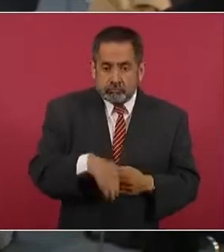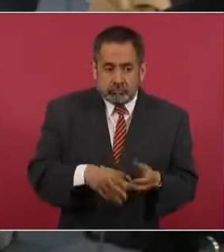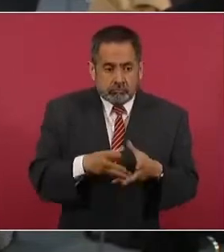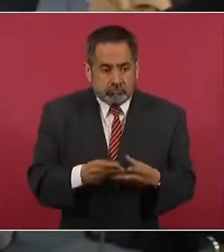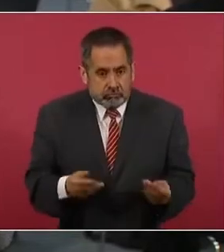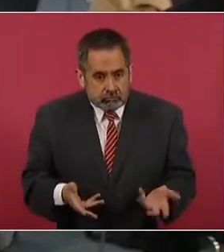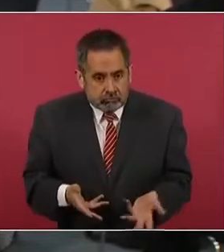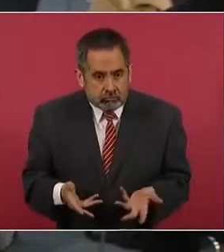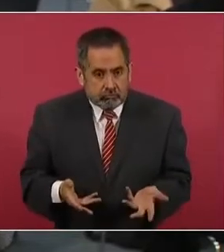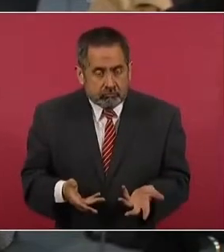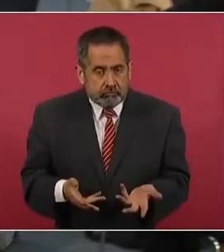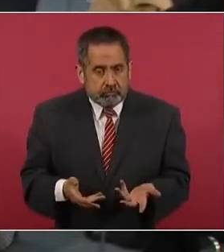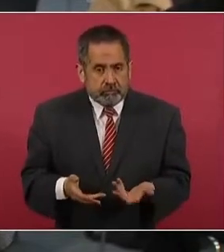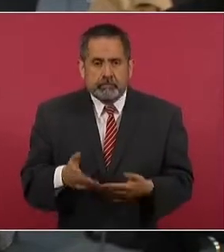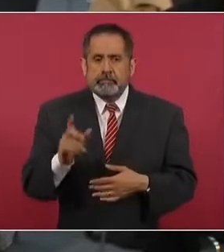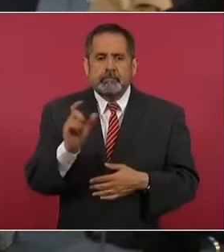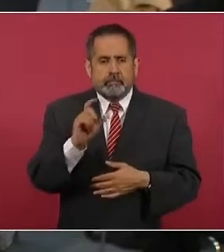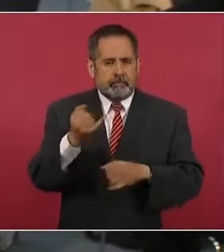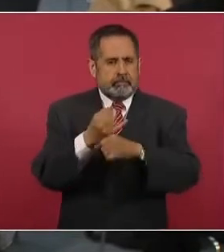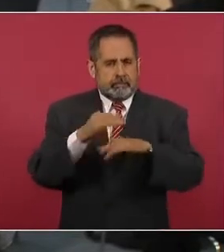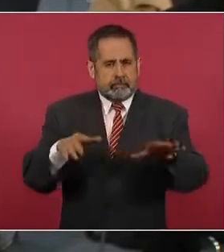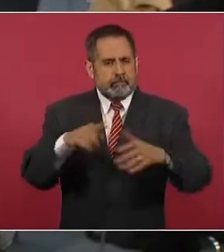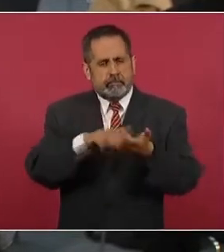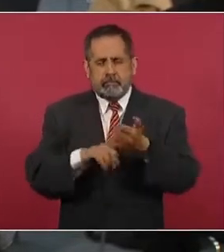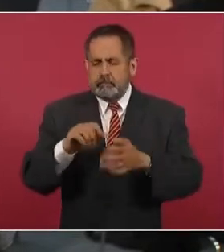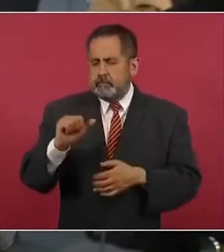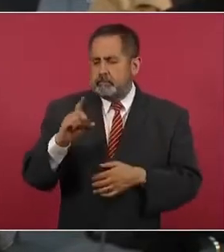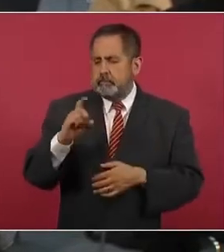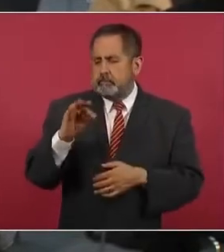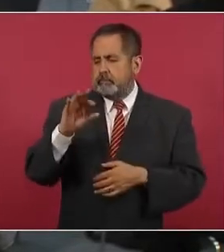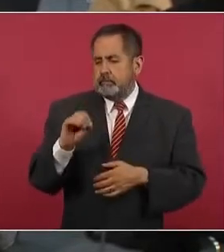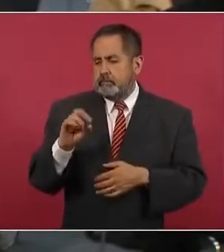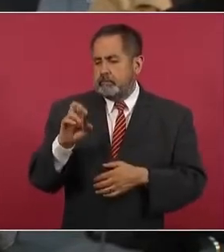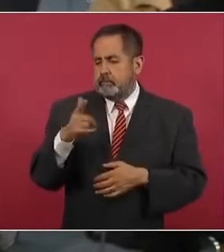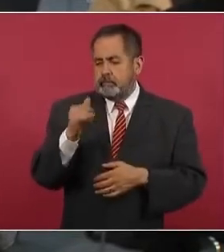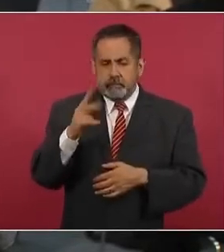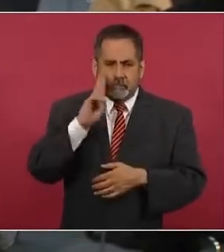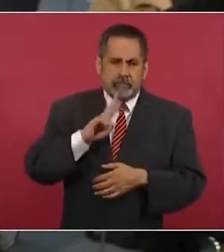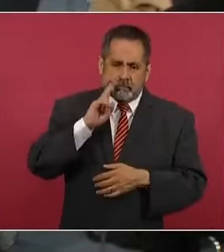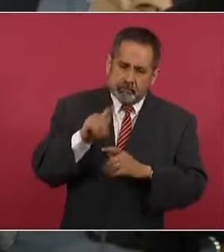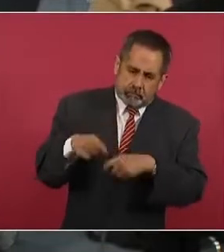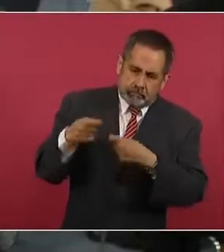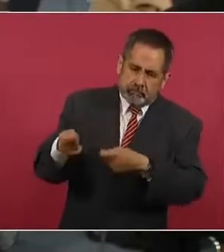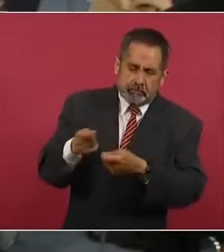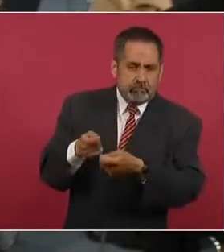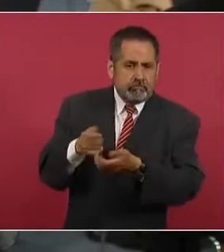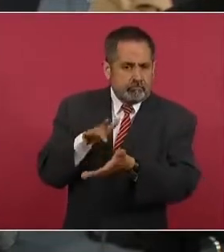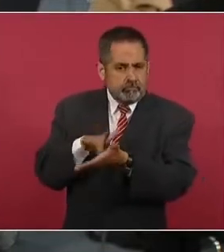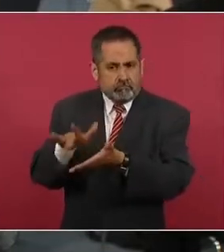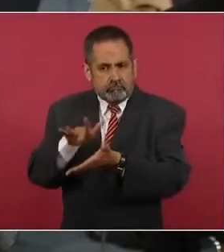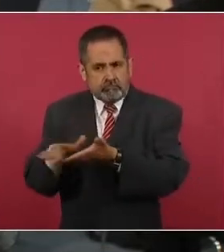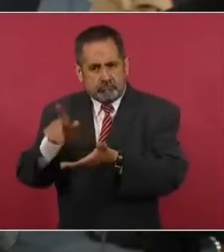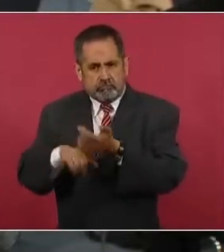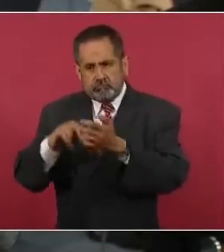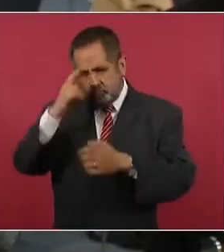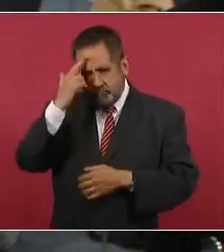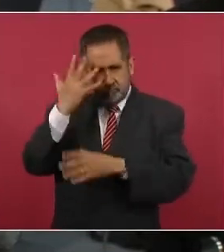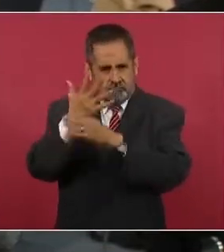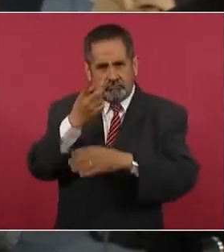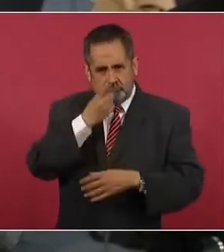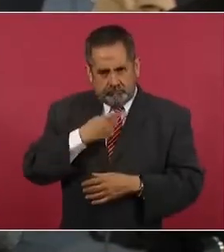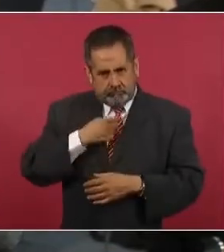¿cuándo podríamos tener el informe del maestro Adelfo Regino para saber si se les está ofreciendo el apoyo que usted nos